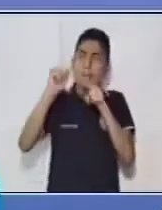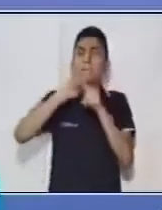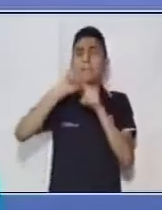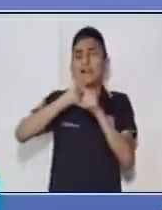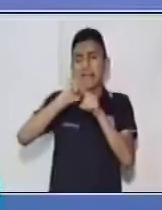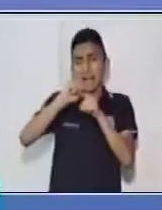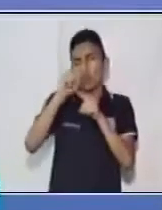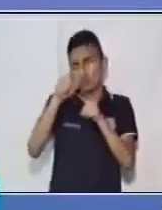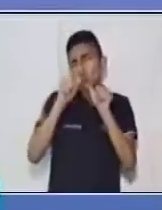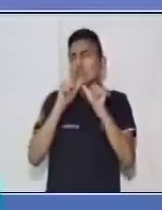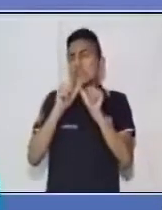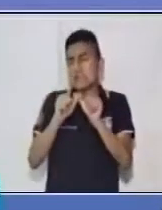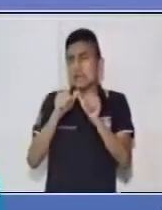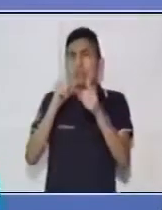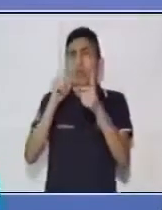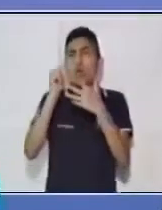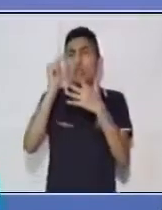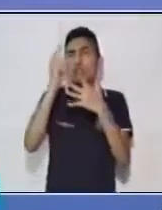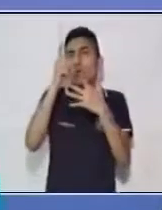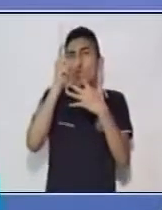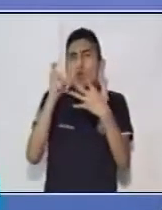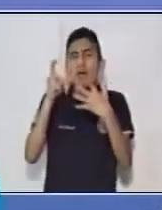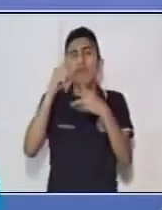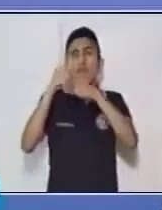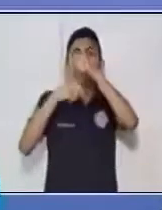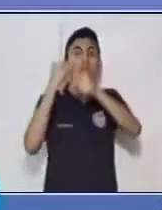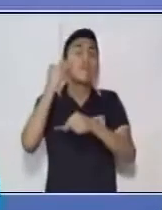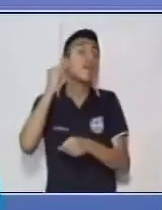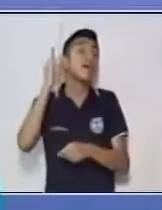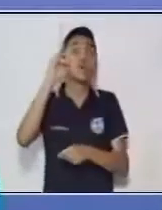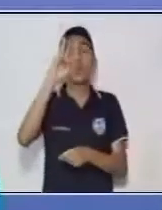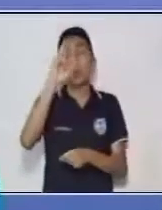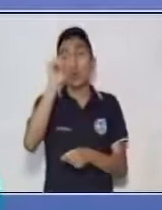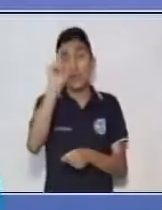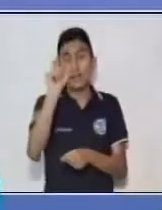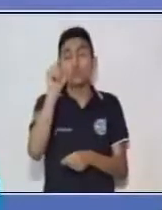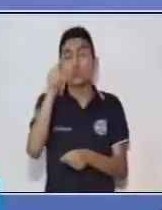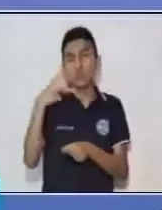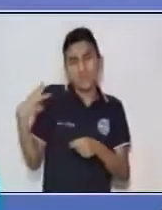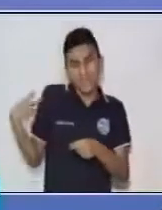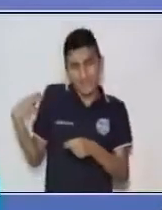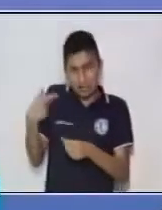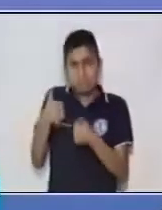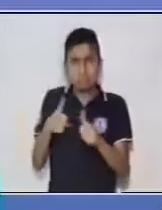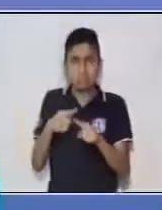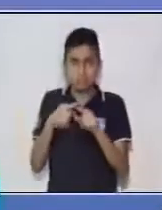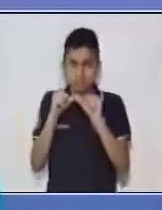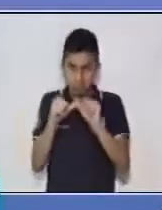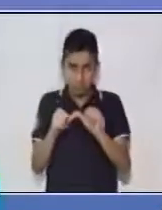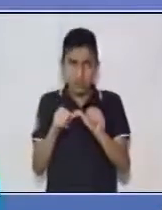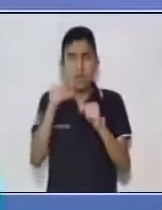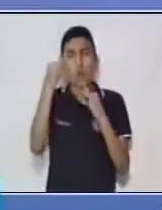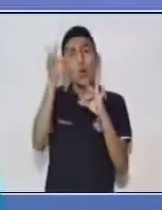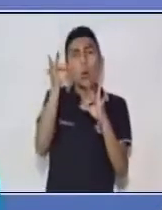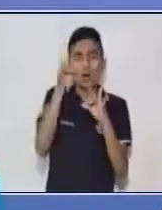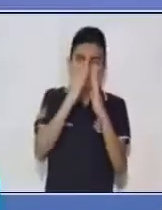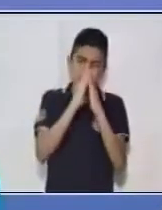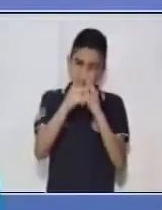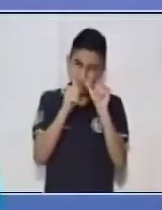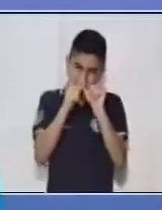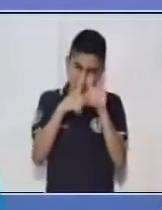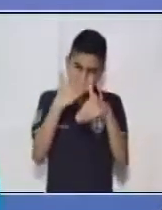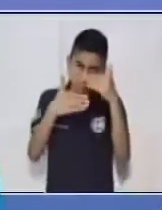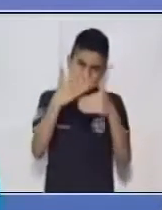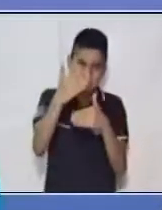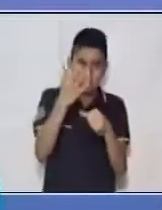sigue haciendo figuras, ¿verdad?, con tu tijera y con hojas de desecho